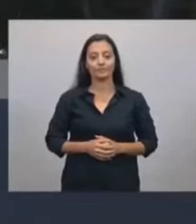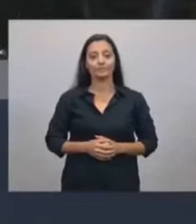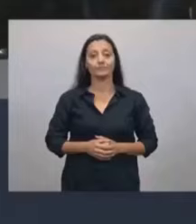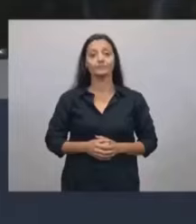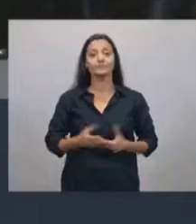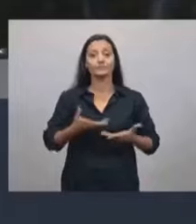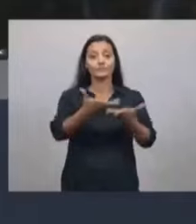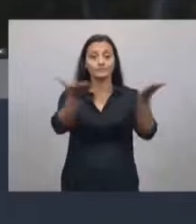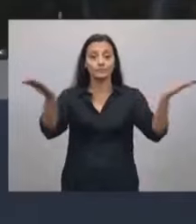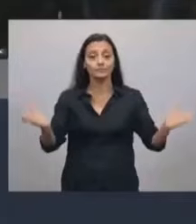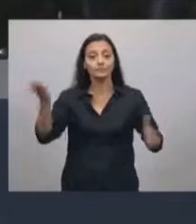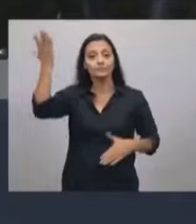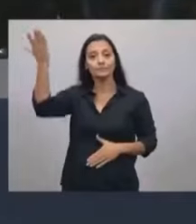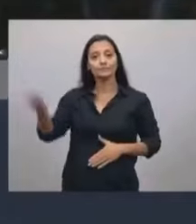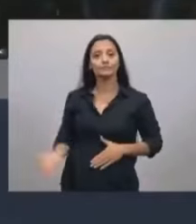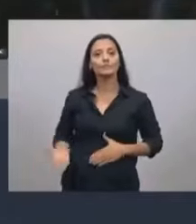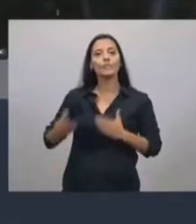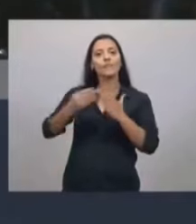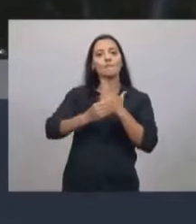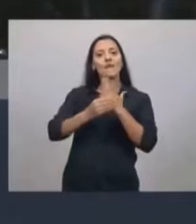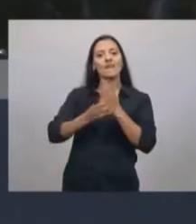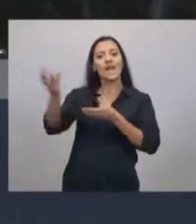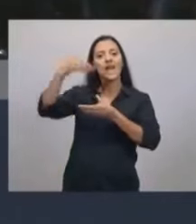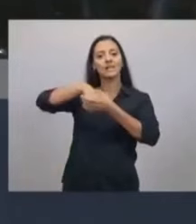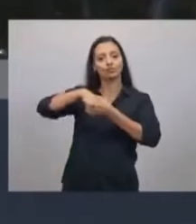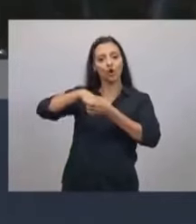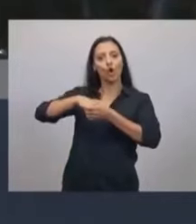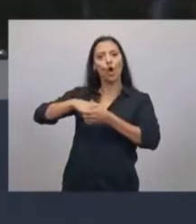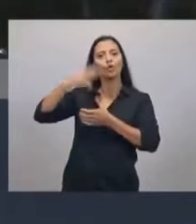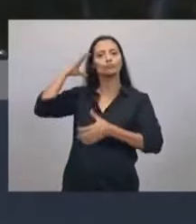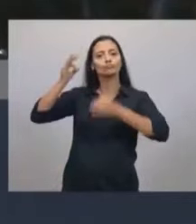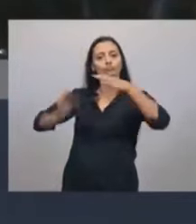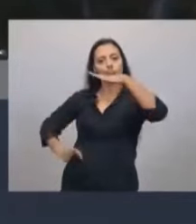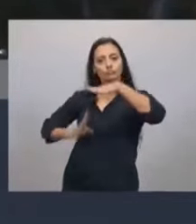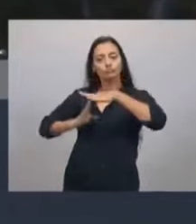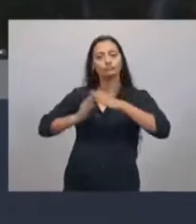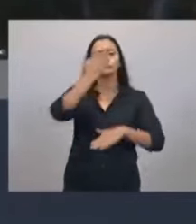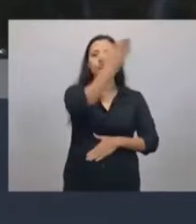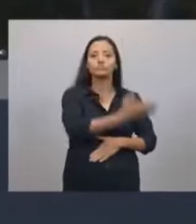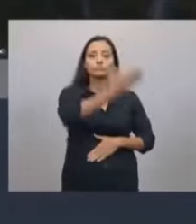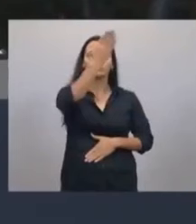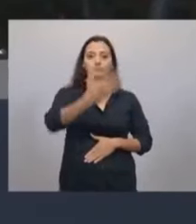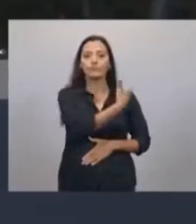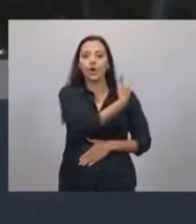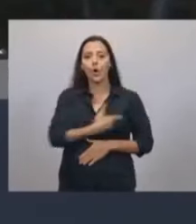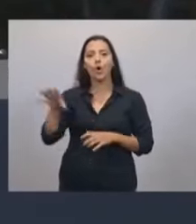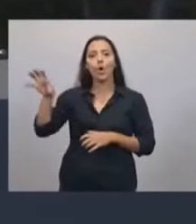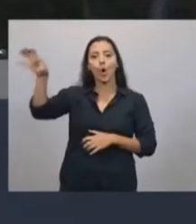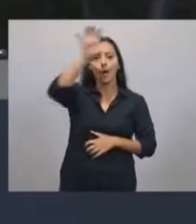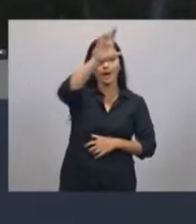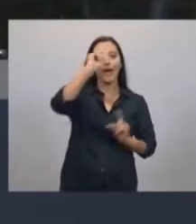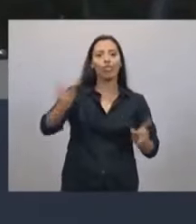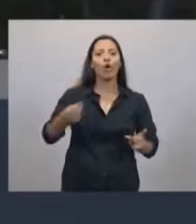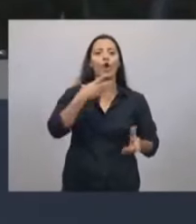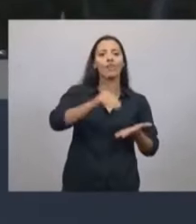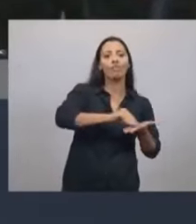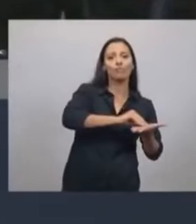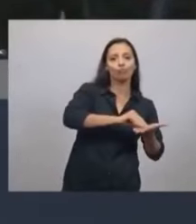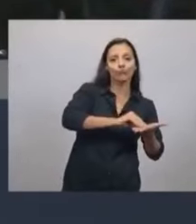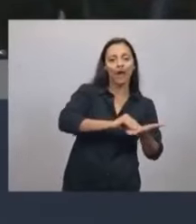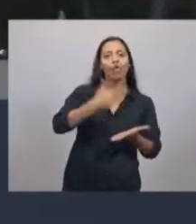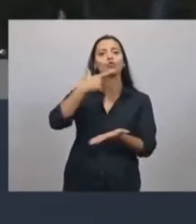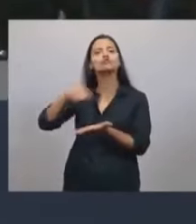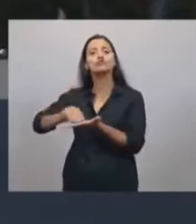Señores ministros de la Corte, señores gobernadores, señores diputados